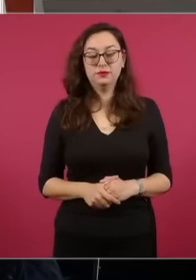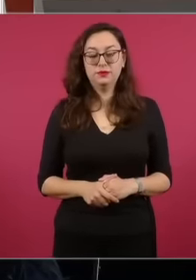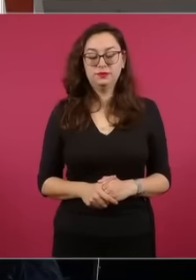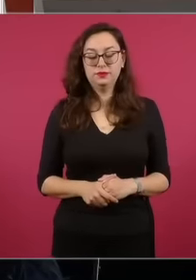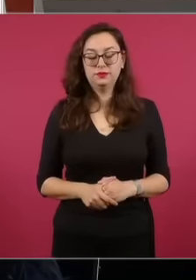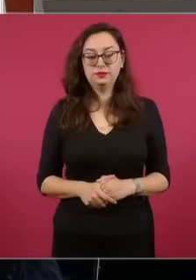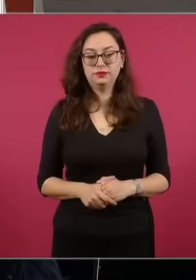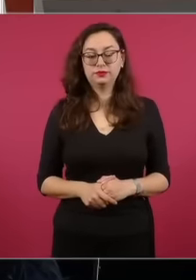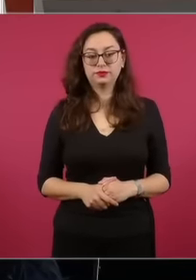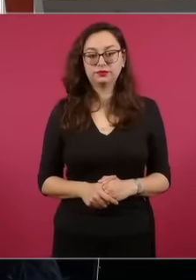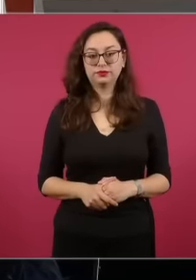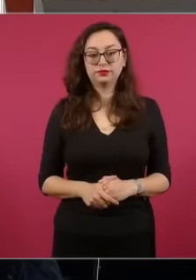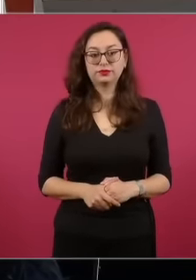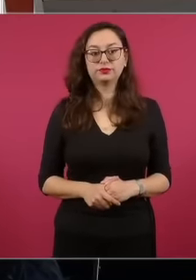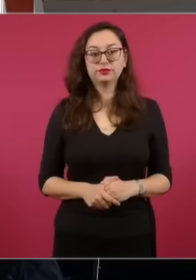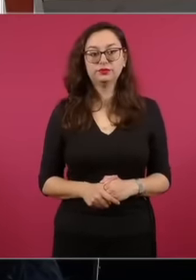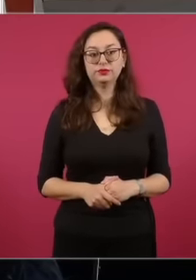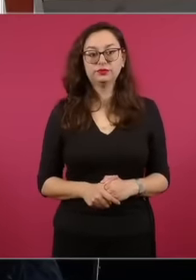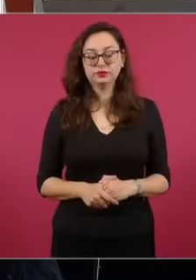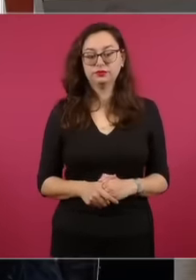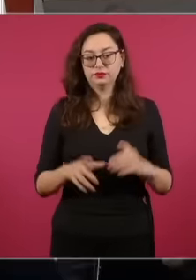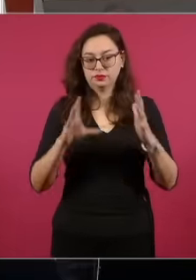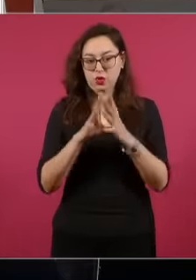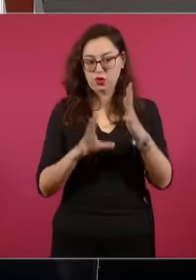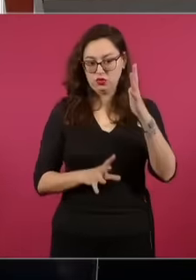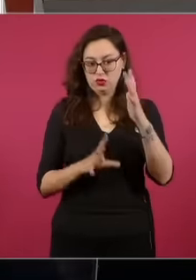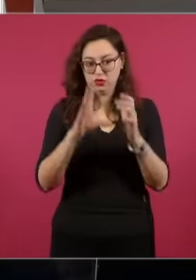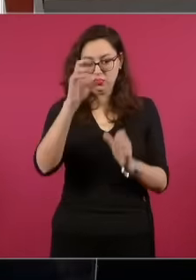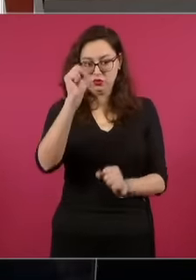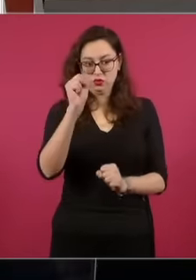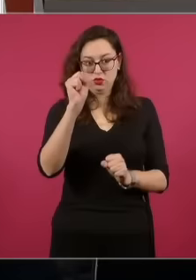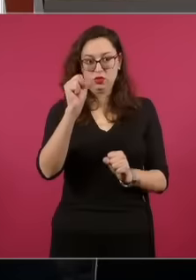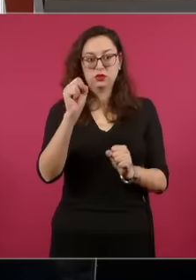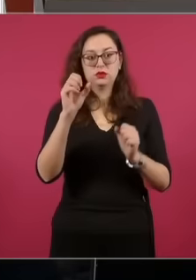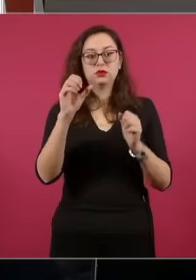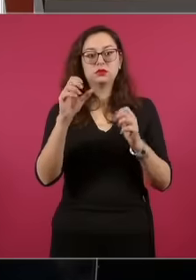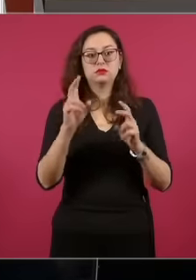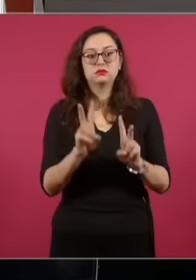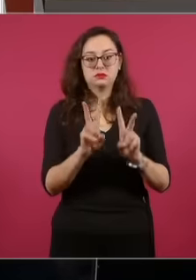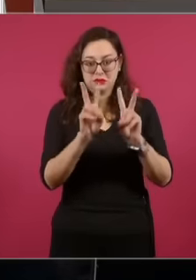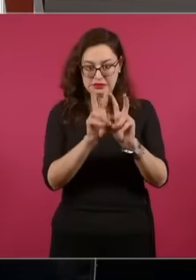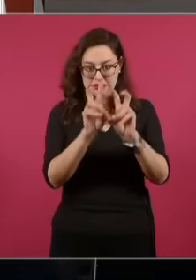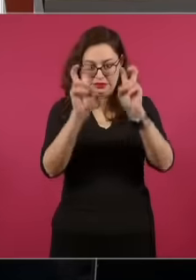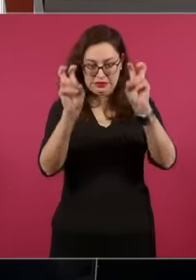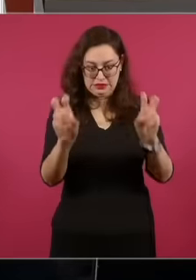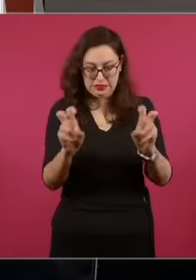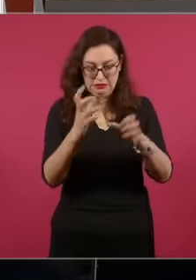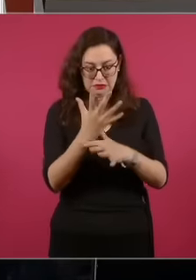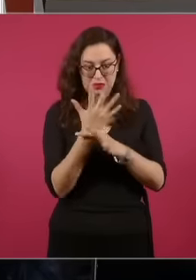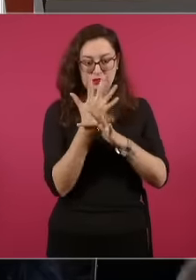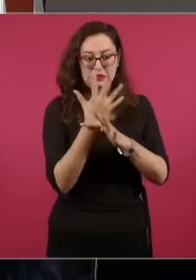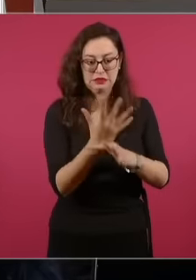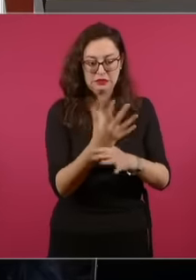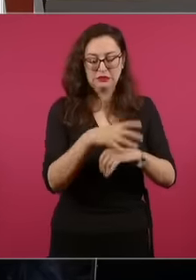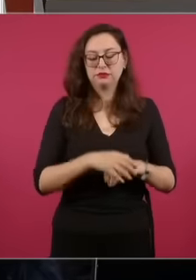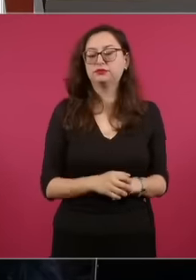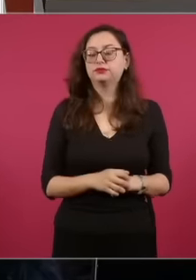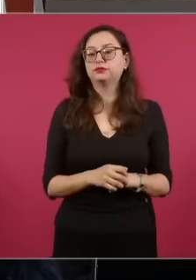la presente Constitución puede ser adicionada o reformada